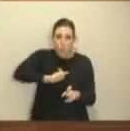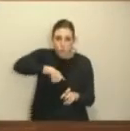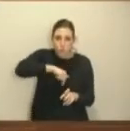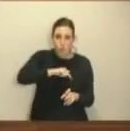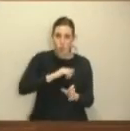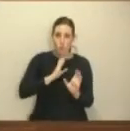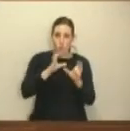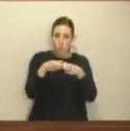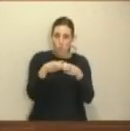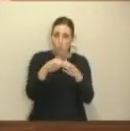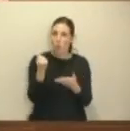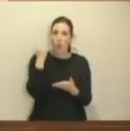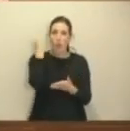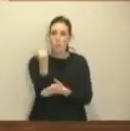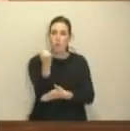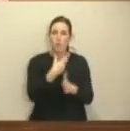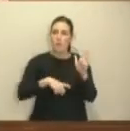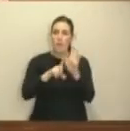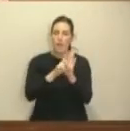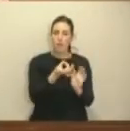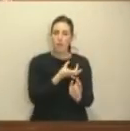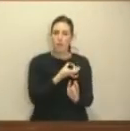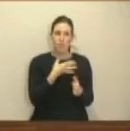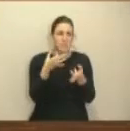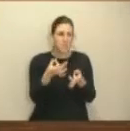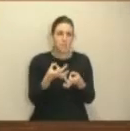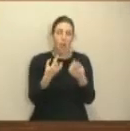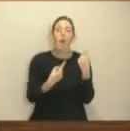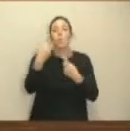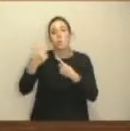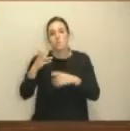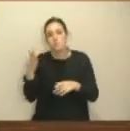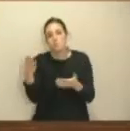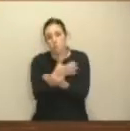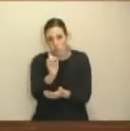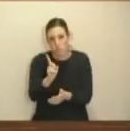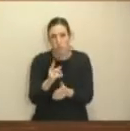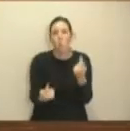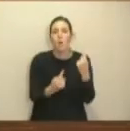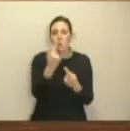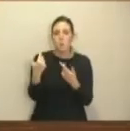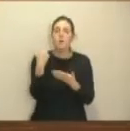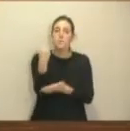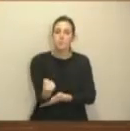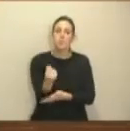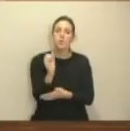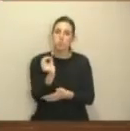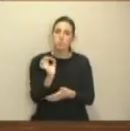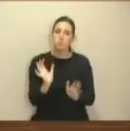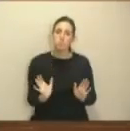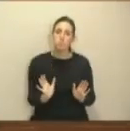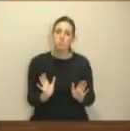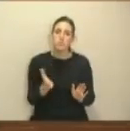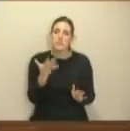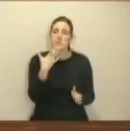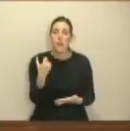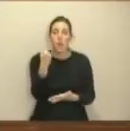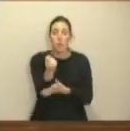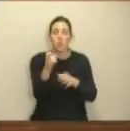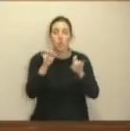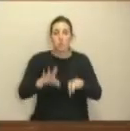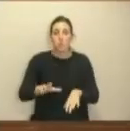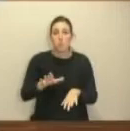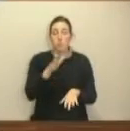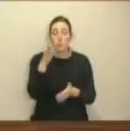apoyado las leyes de endeudamiento, algunas, no todas, algunas, efectivamente. Las que no le apoyé fue porque le